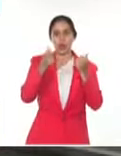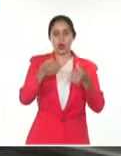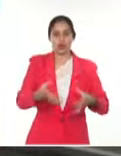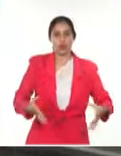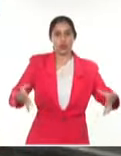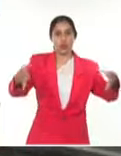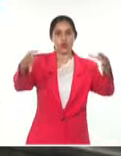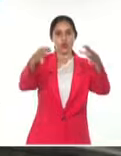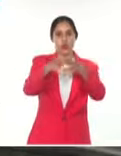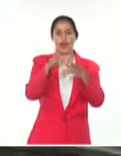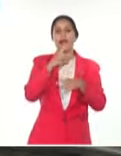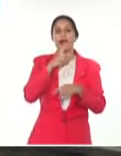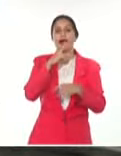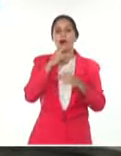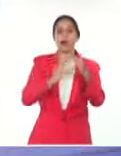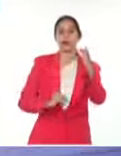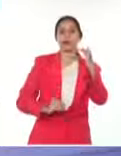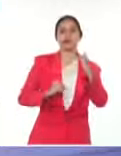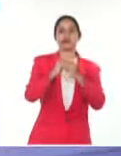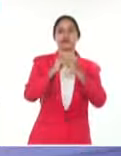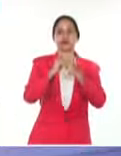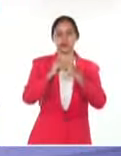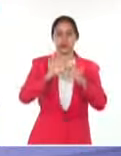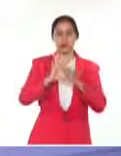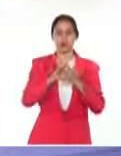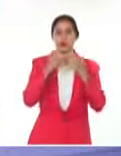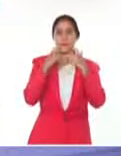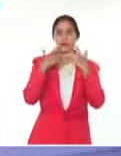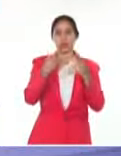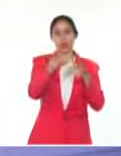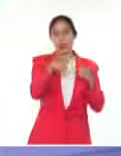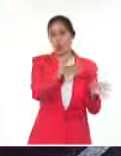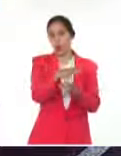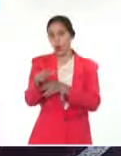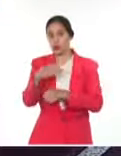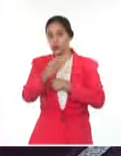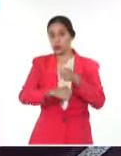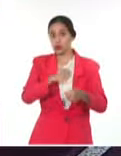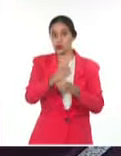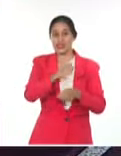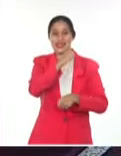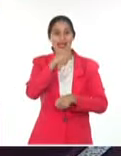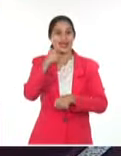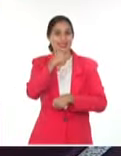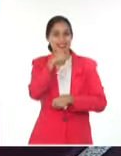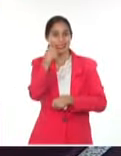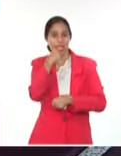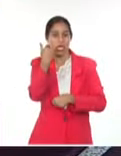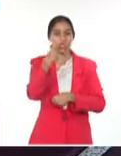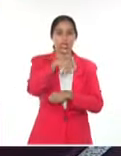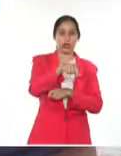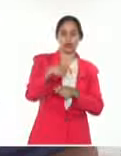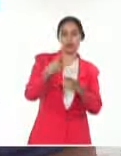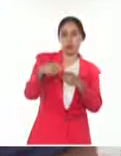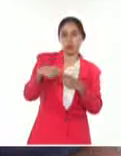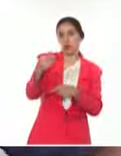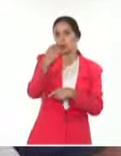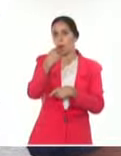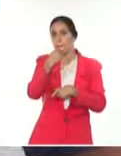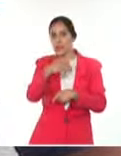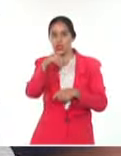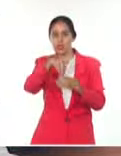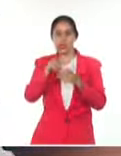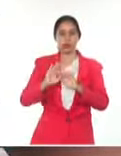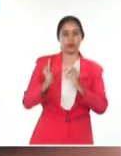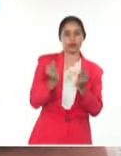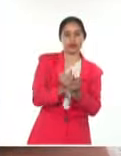a la población, pero hablamos de las preformas que se utilizan para el aceite, que se comercializa a la población, el que se produce para la canasta básica, y distintos